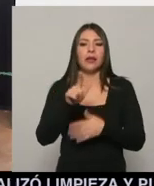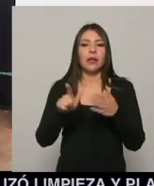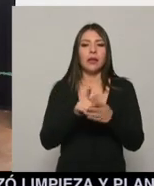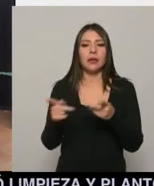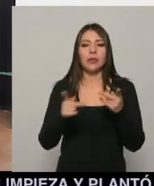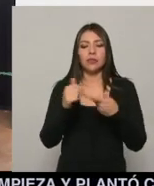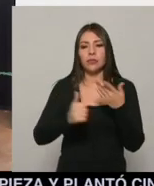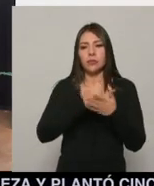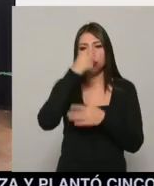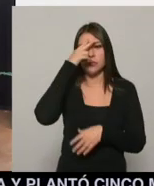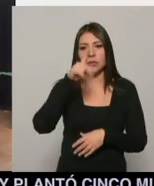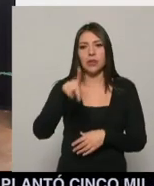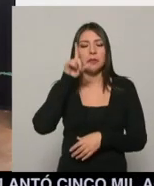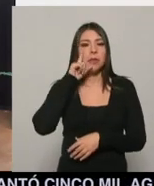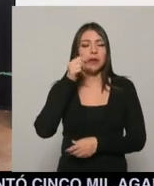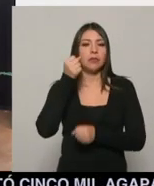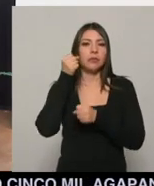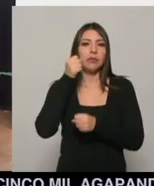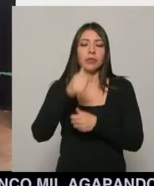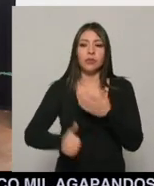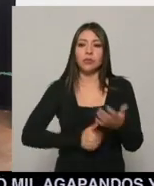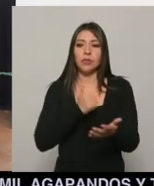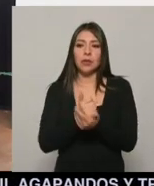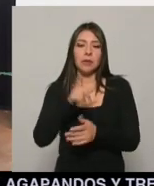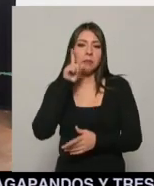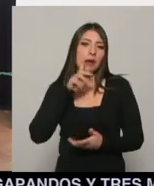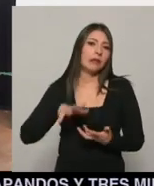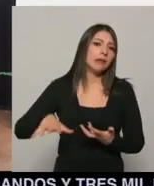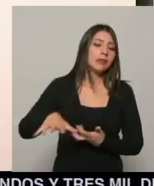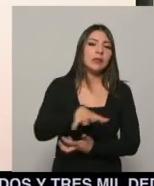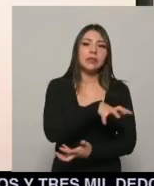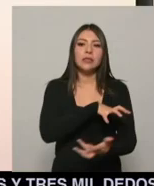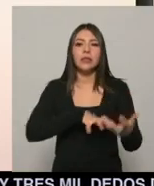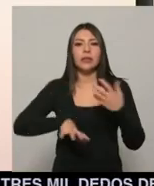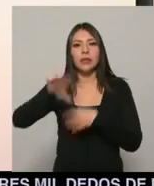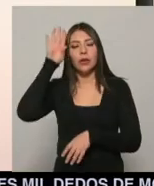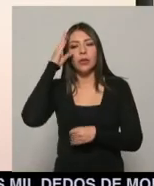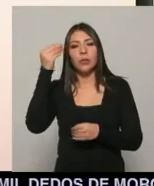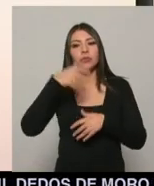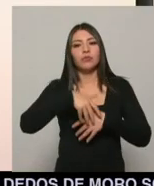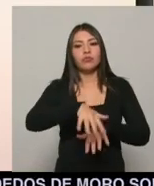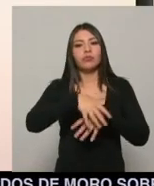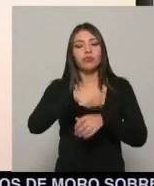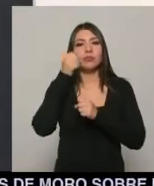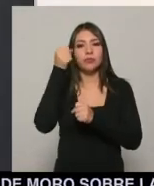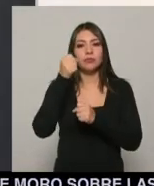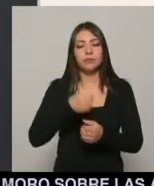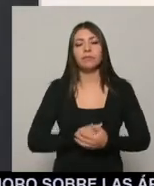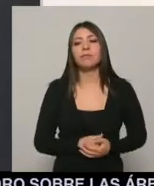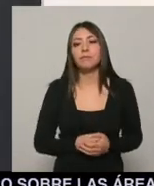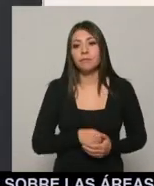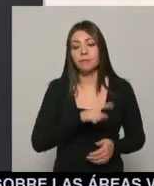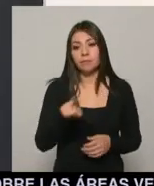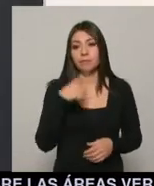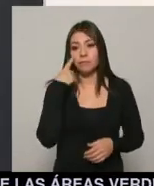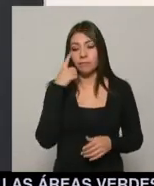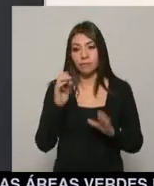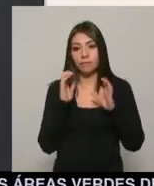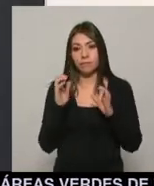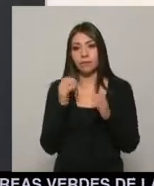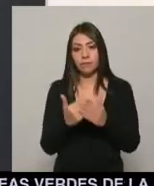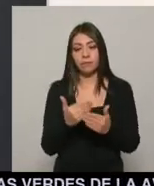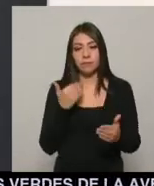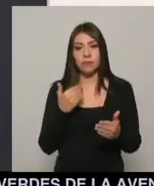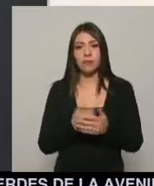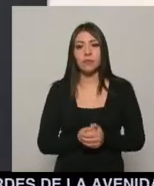la Ciudad de México. Entonces va a ser una ciudad muy caótica la de mañana, con muchas marchas. Así es, hay que estar ahí pendiente, tomar las previsiones.